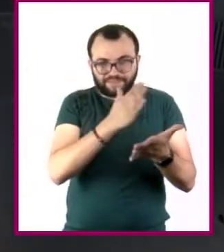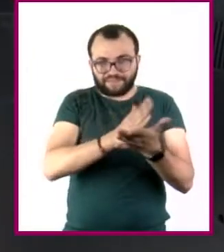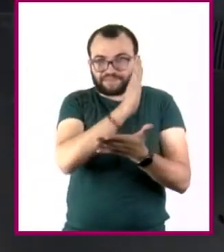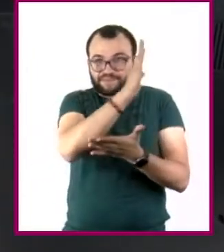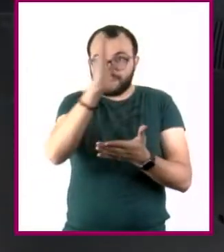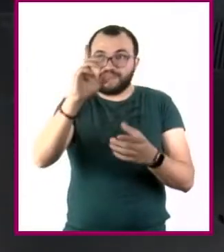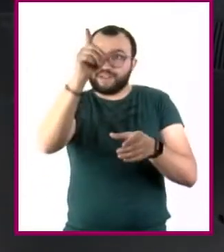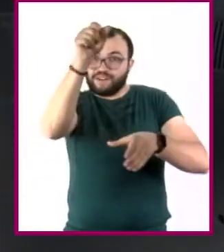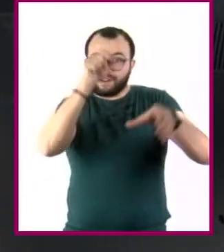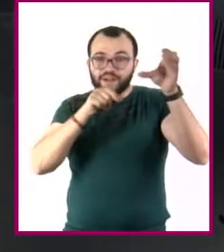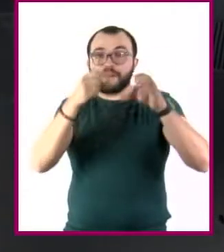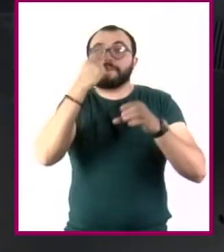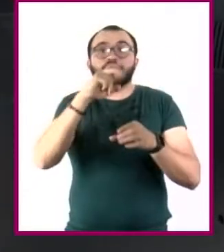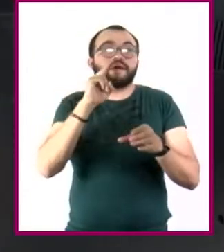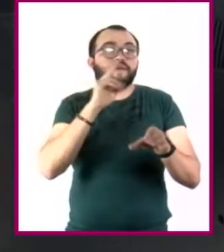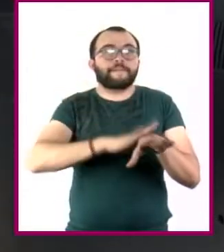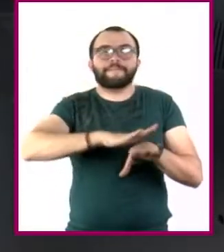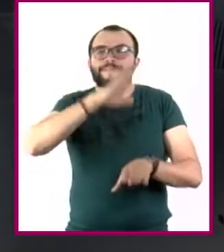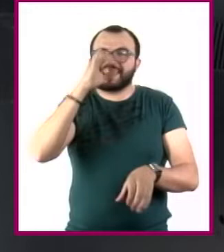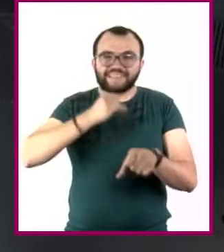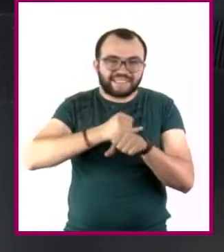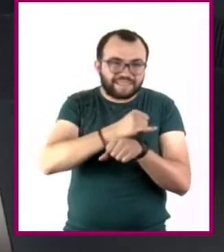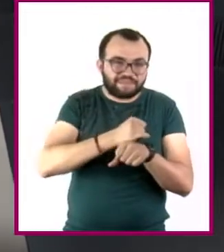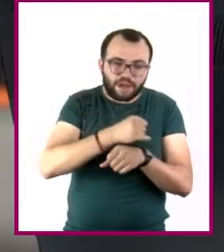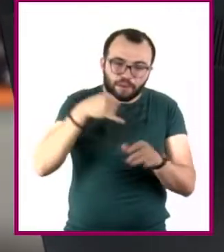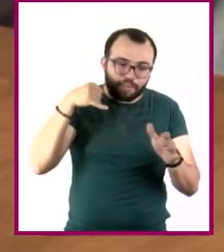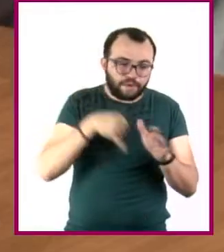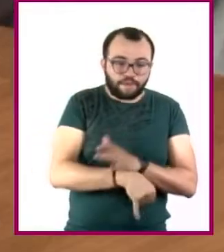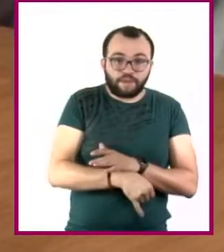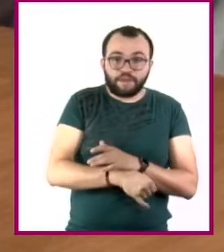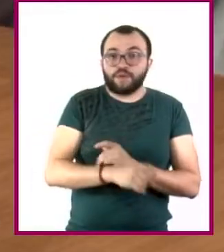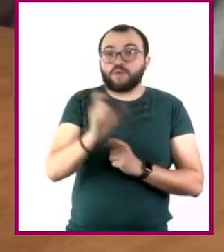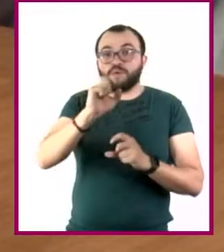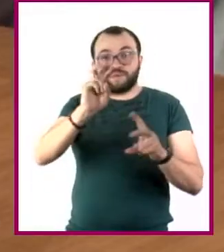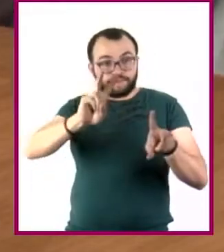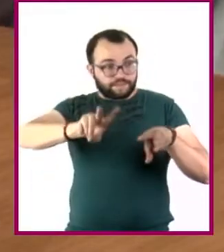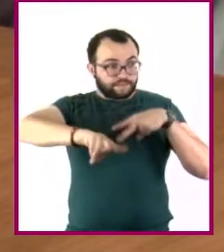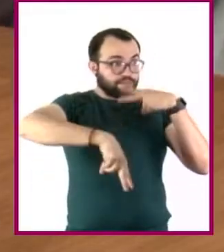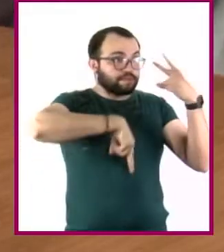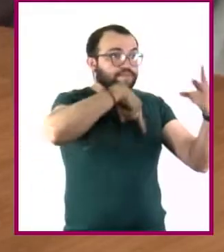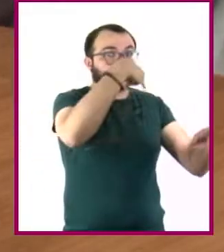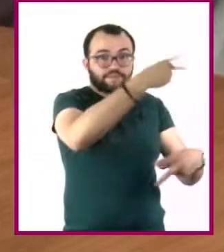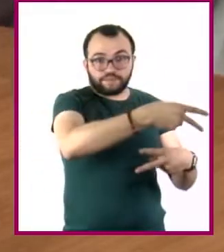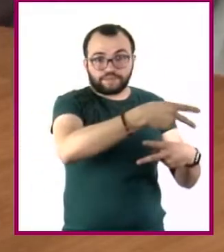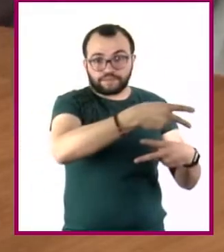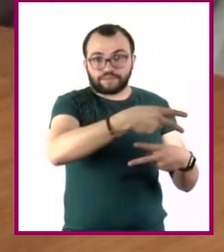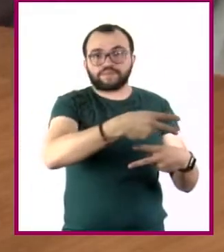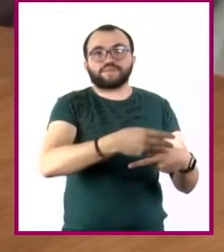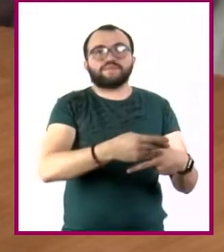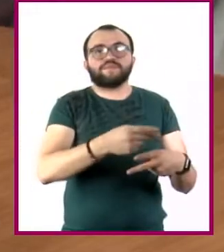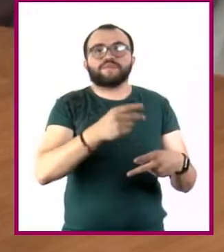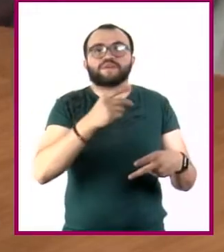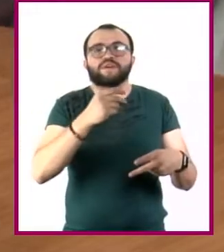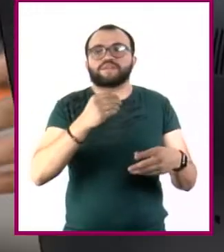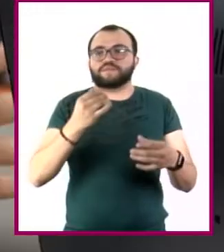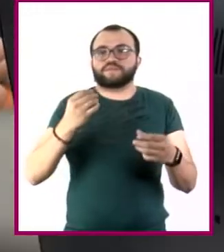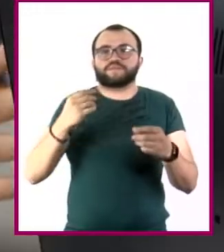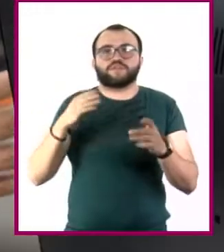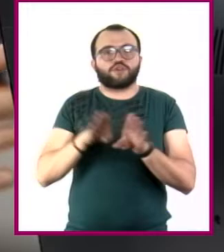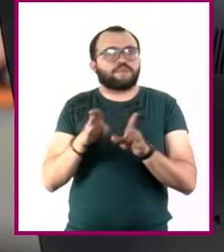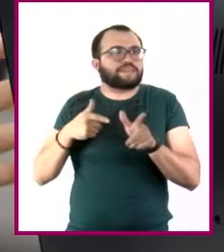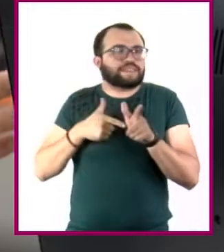Así sumamos 2 horas de investigación. Y de camino al kiosco vamos afinando los detalles de nuestro ataque. Esto nos